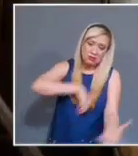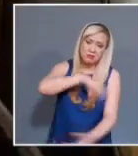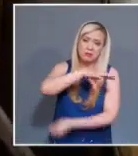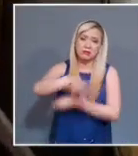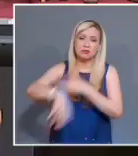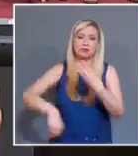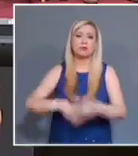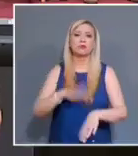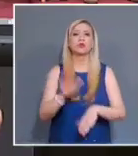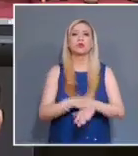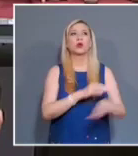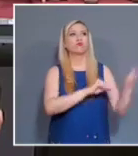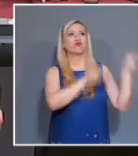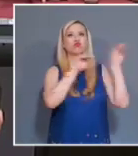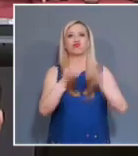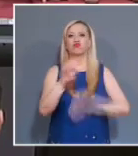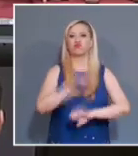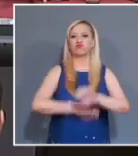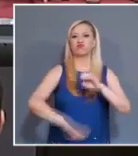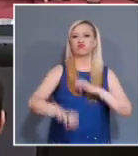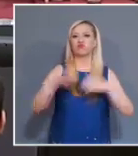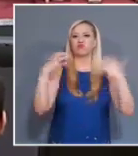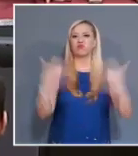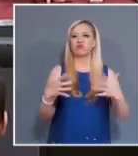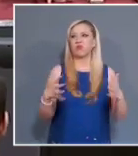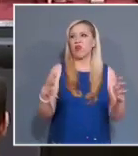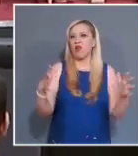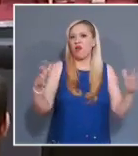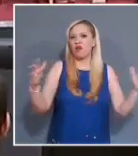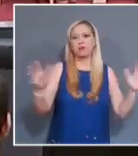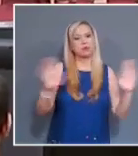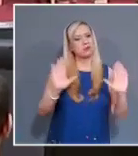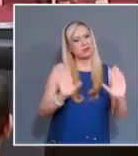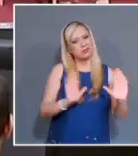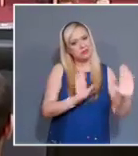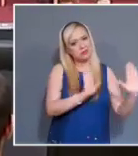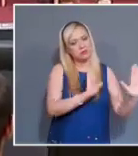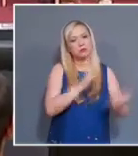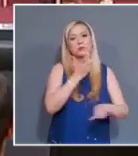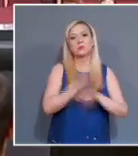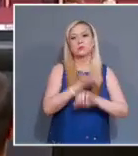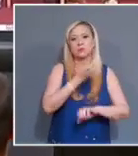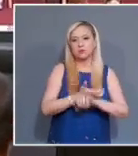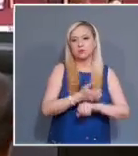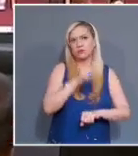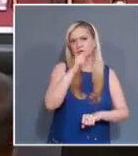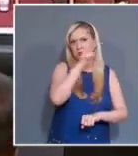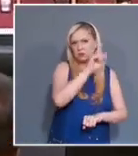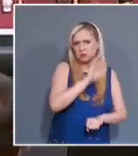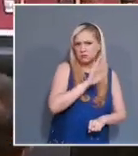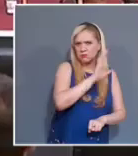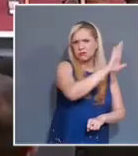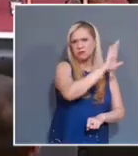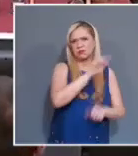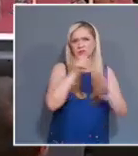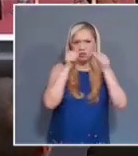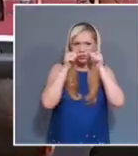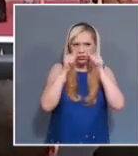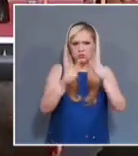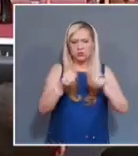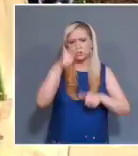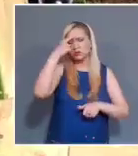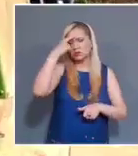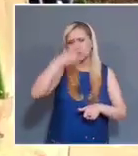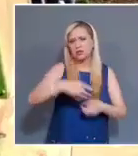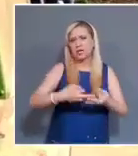financiera. Subrayaron que es responsabilidad de Estados Unidos y no de México atender la desigualdad de la concentración de las tierras de